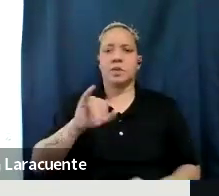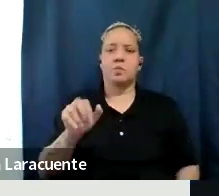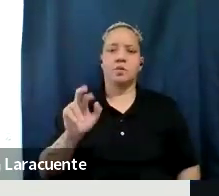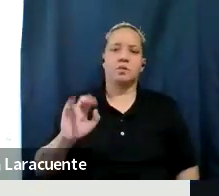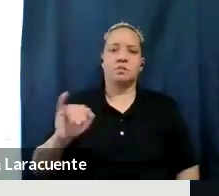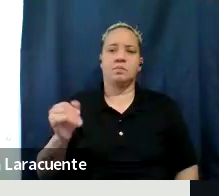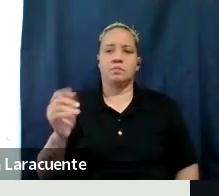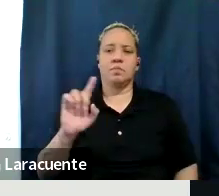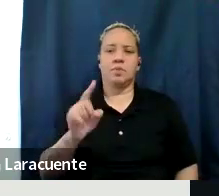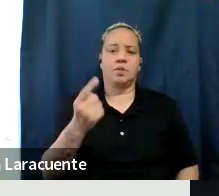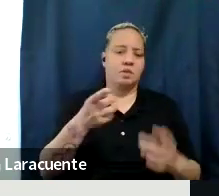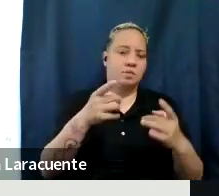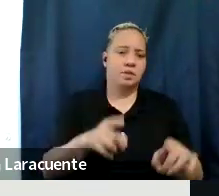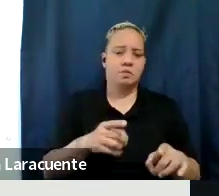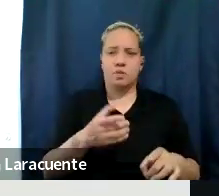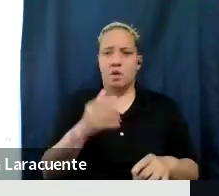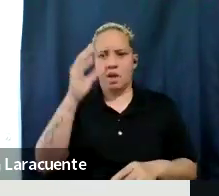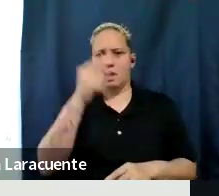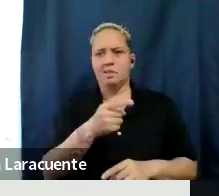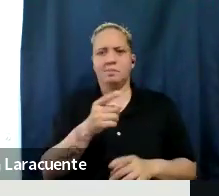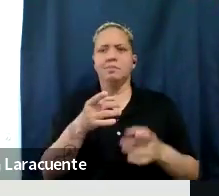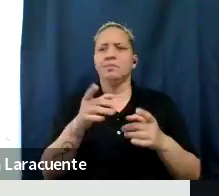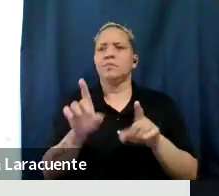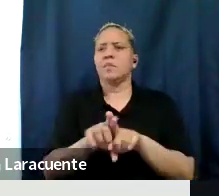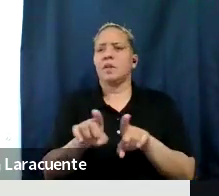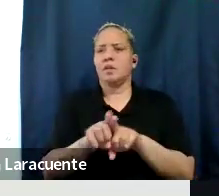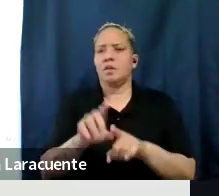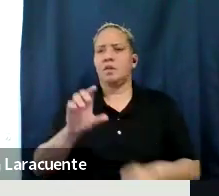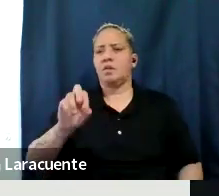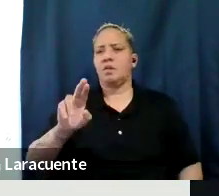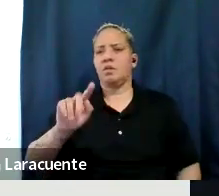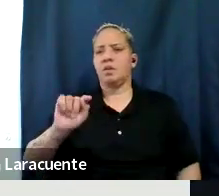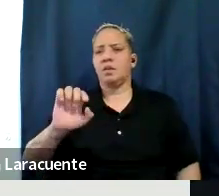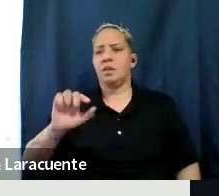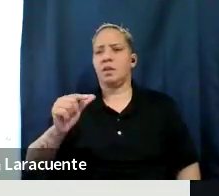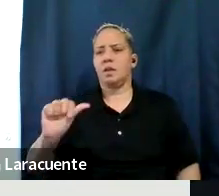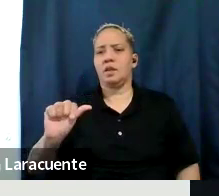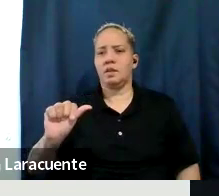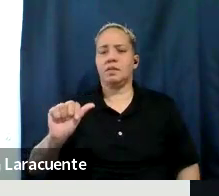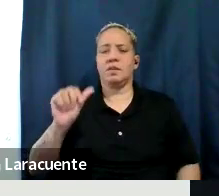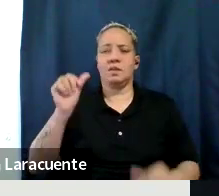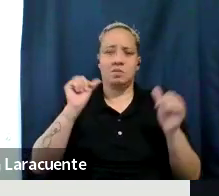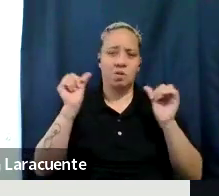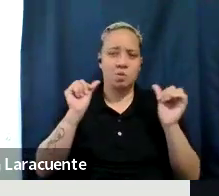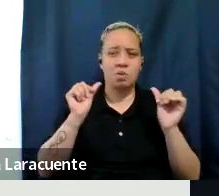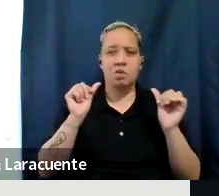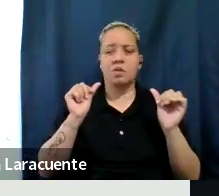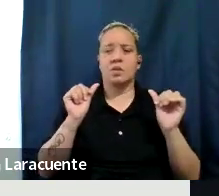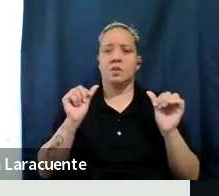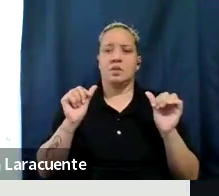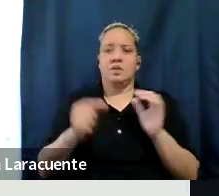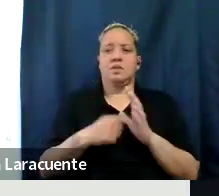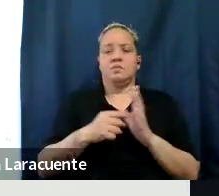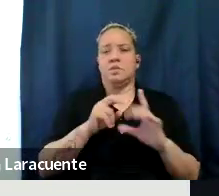Esto no solo le pasó a Juan Ramón Jiménez, también le ocurre a Ortega y Gasset, del que se ha dudado a veces sobre su